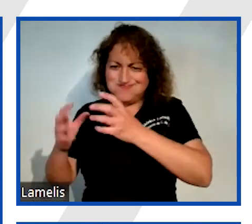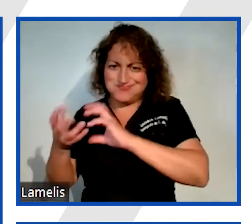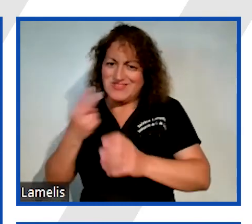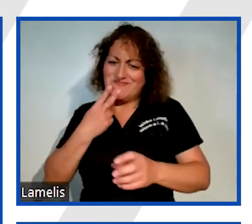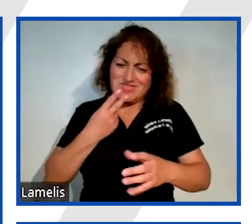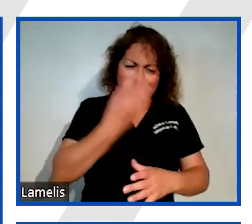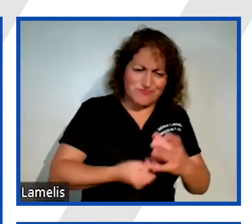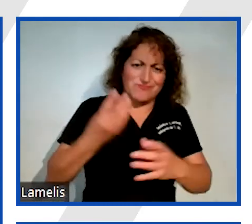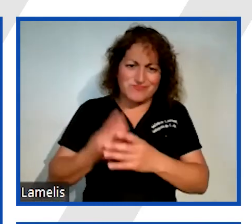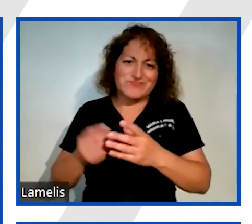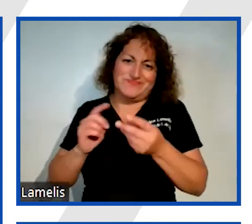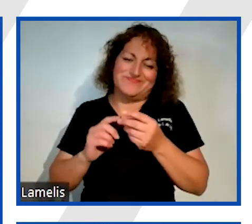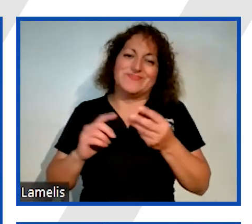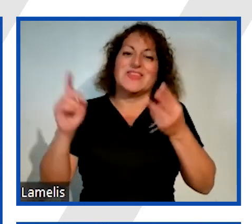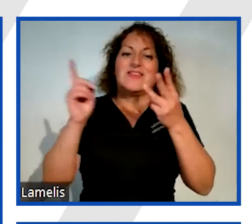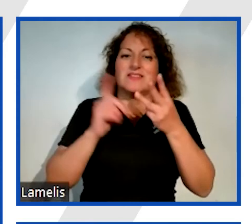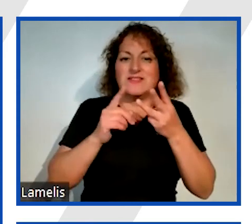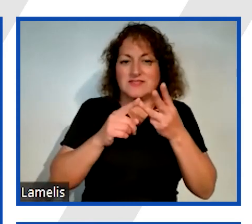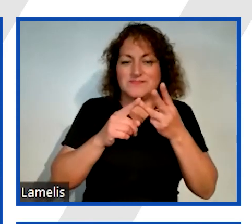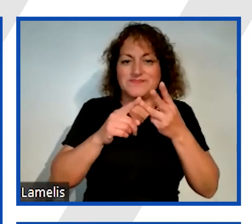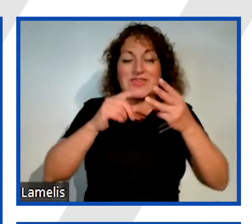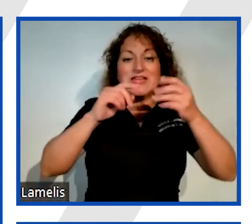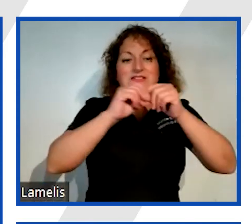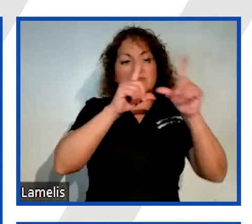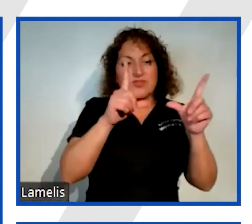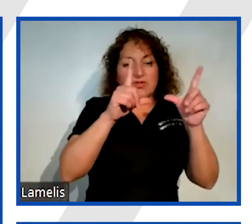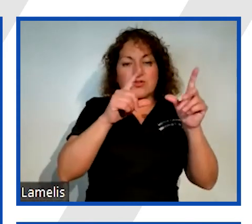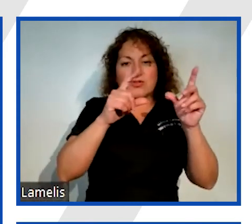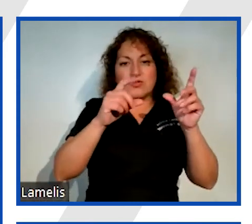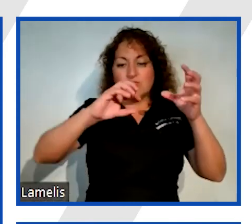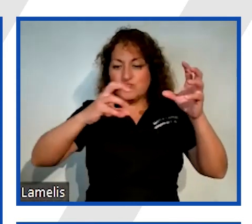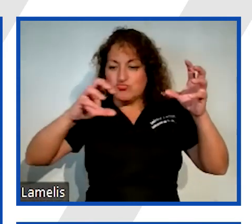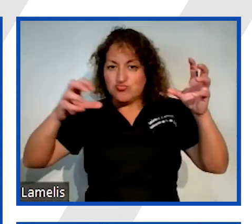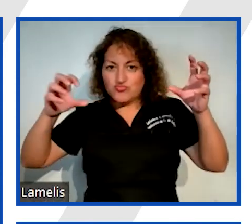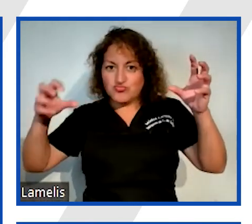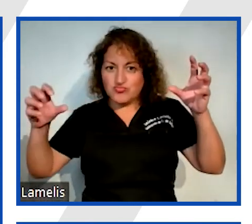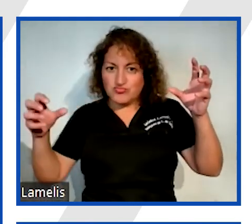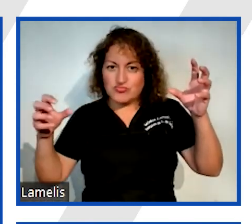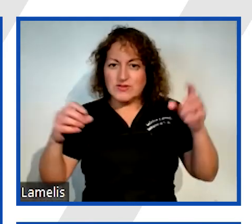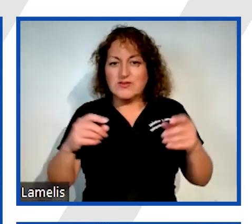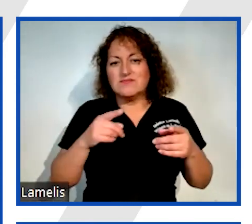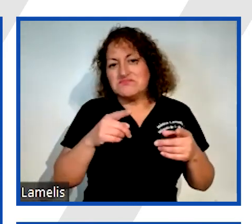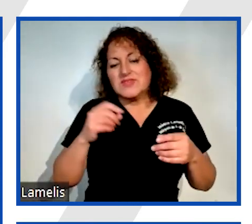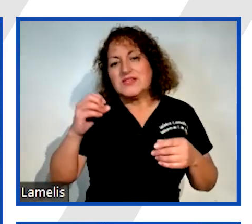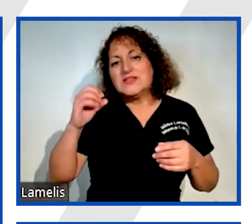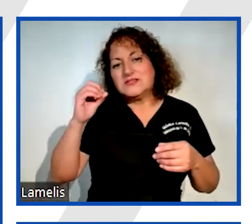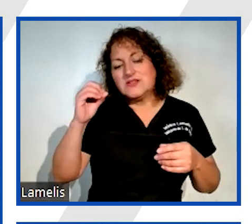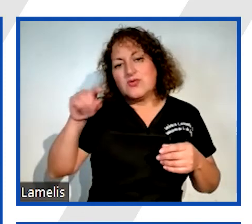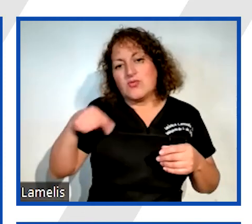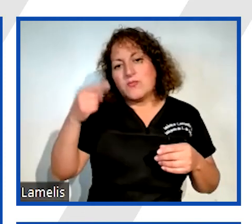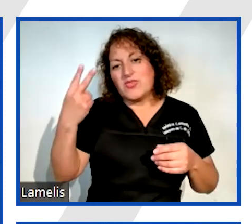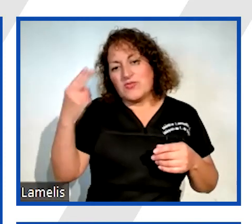el nacimiento el sistema solar es aproximadamente un 0,2 por ciento de esa rayita que está ahí y espero humanos hoy